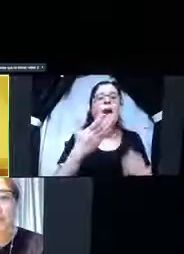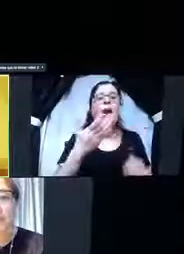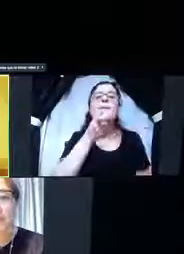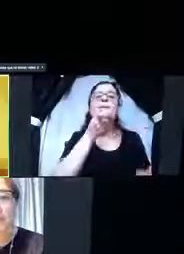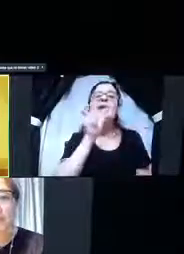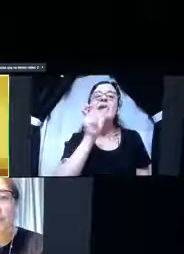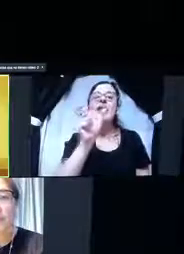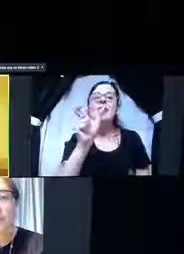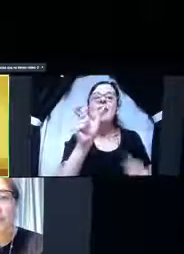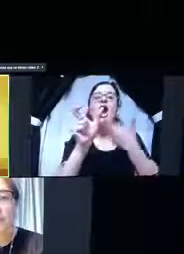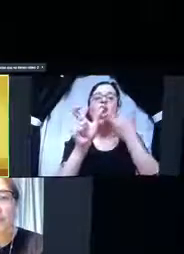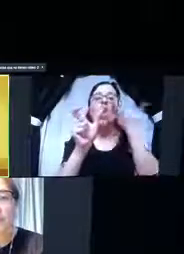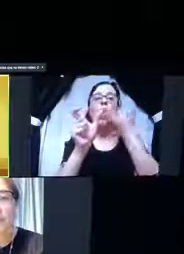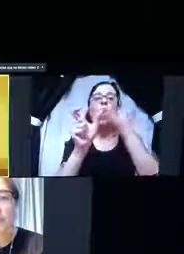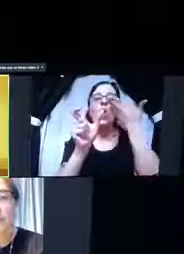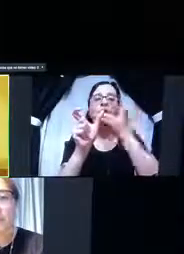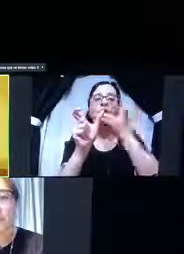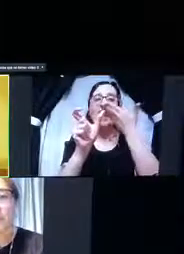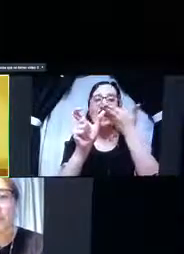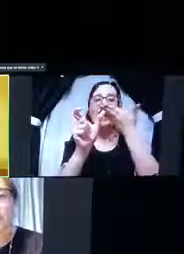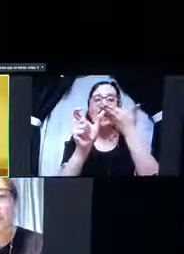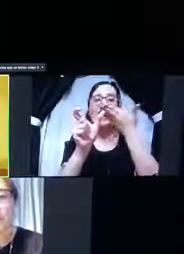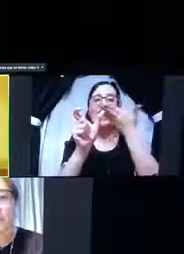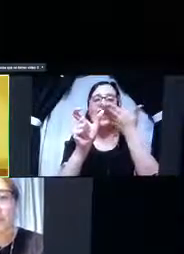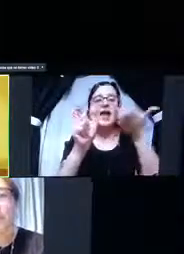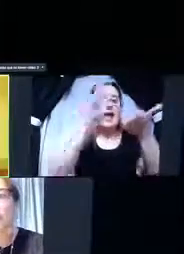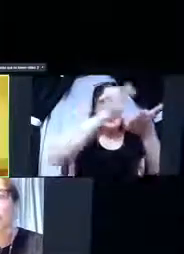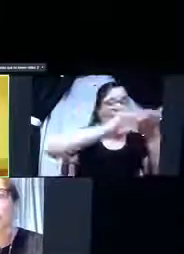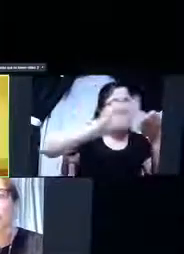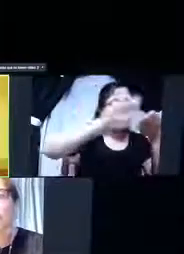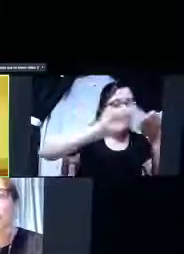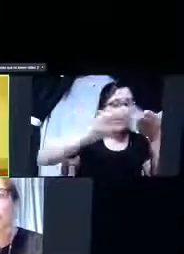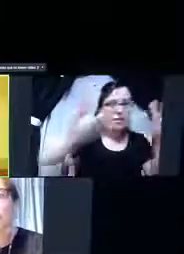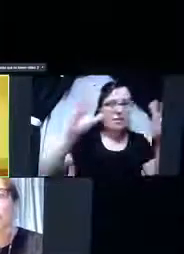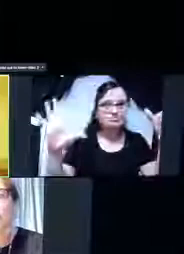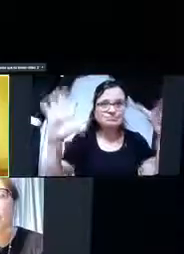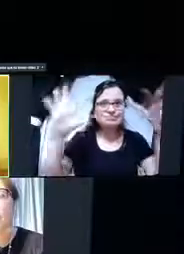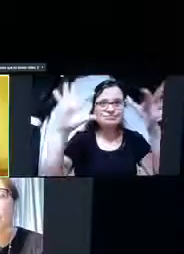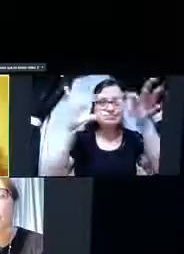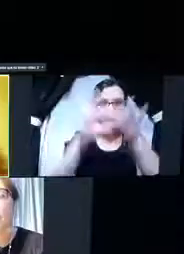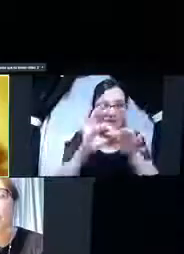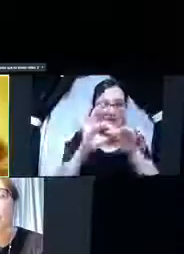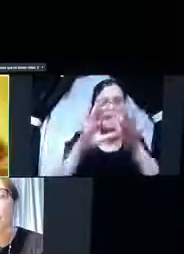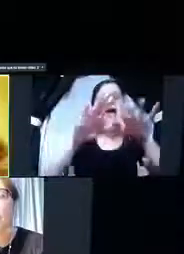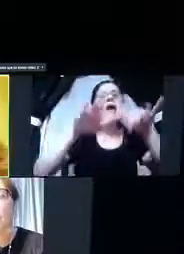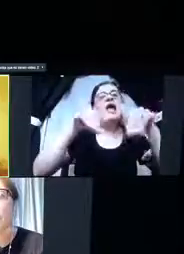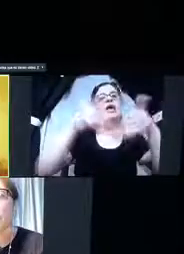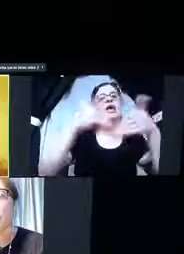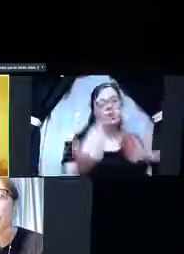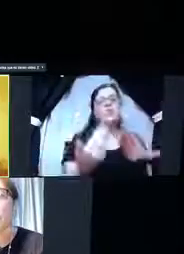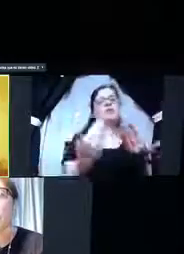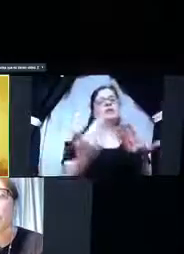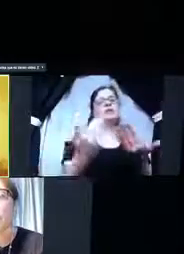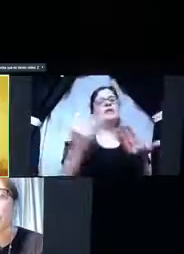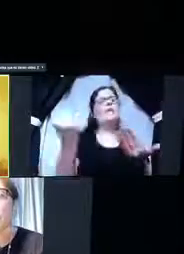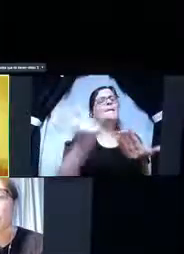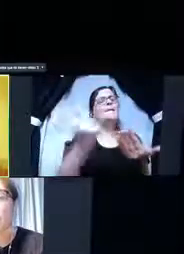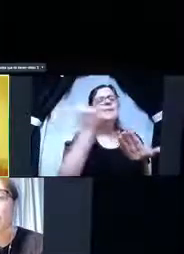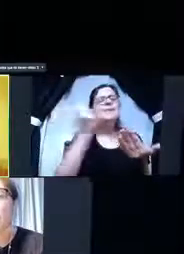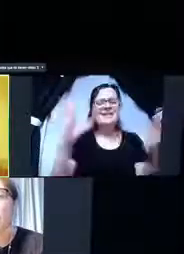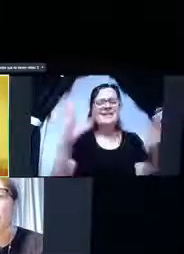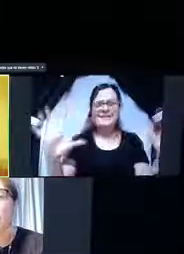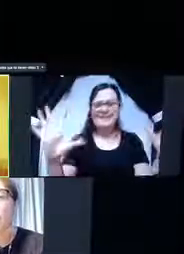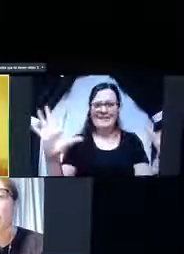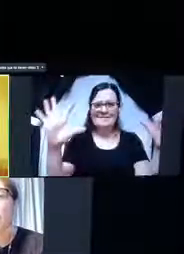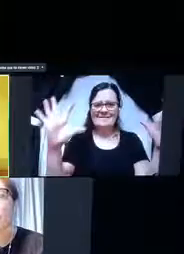su relación escrita. Entonces, en algún momento nos tenemos que sentar a